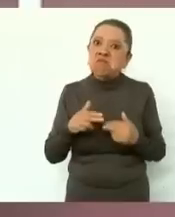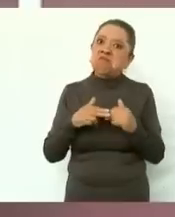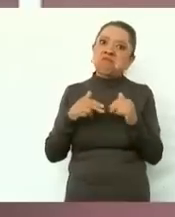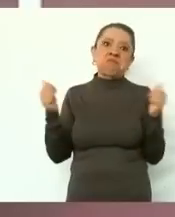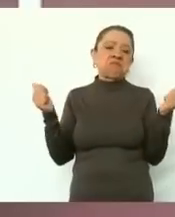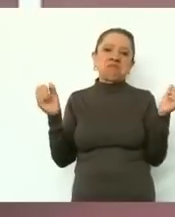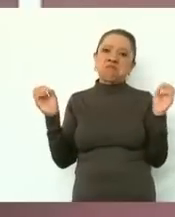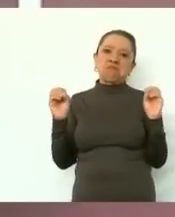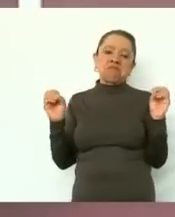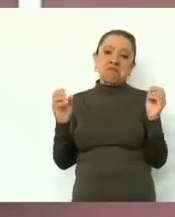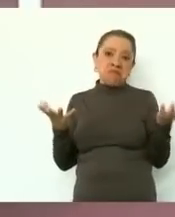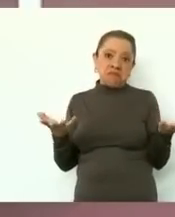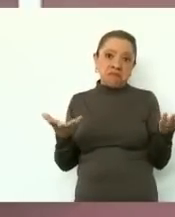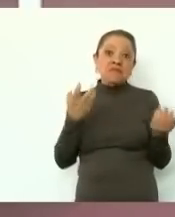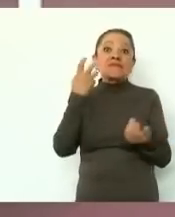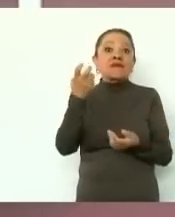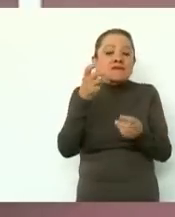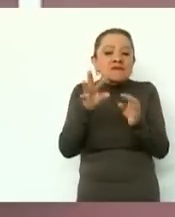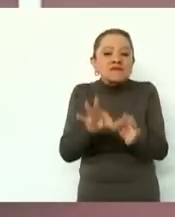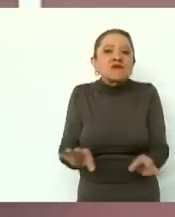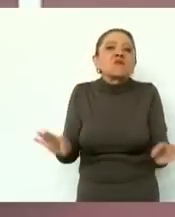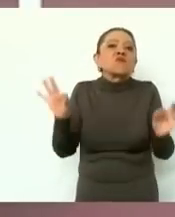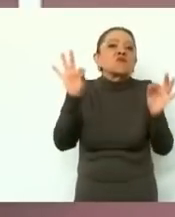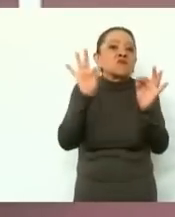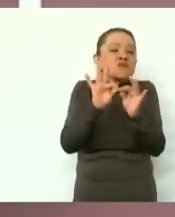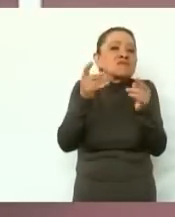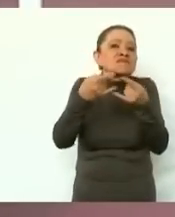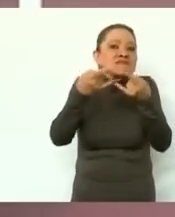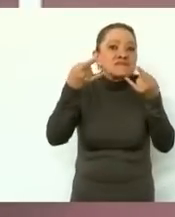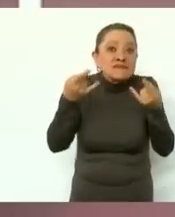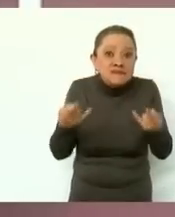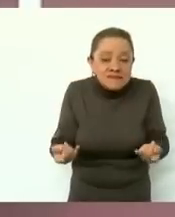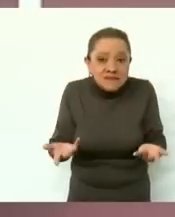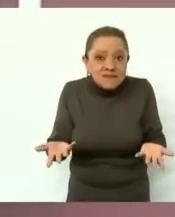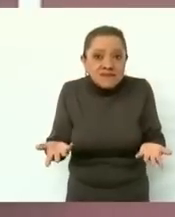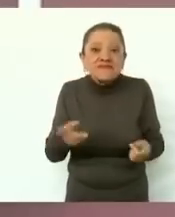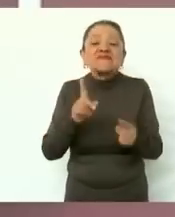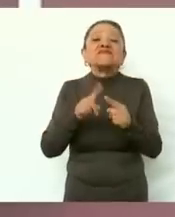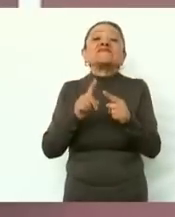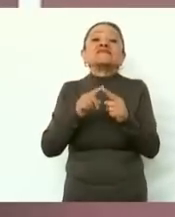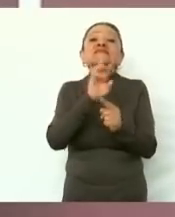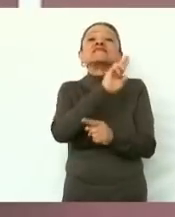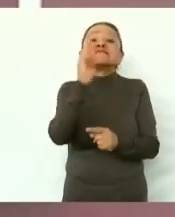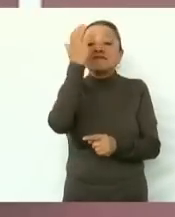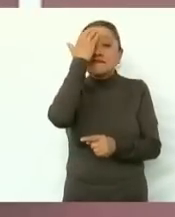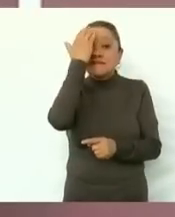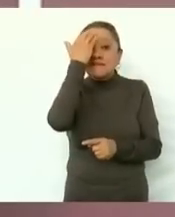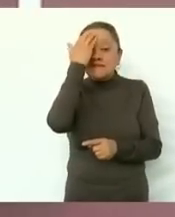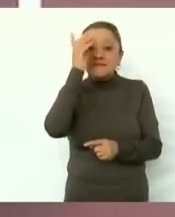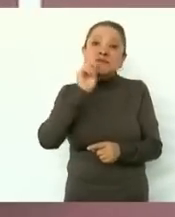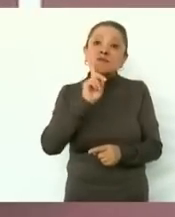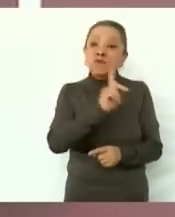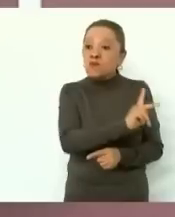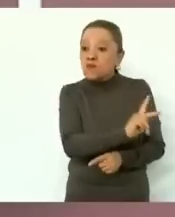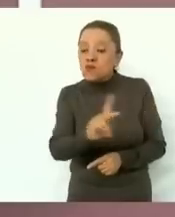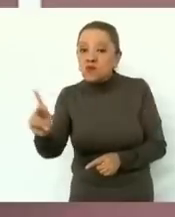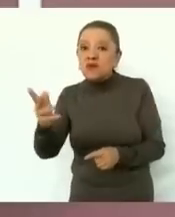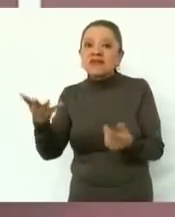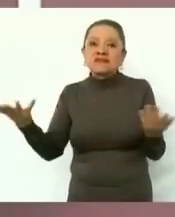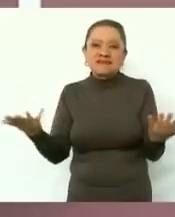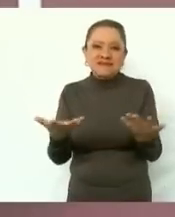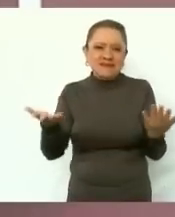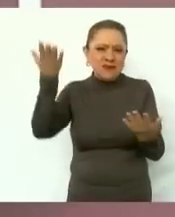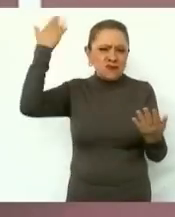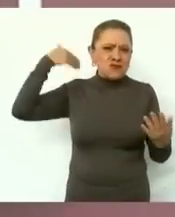¿Y a poco no es importante para la historia? ¿Quién reconoce a las mujeres que hicieron todo ese trabajo en la independencia, en